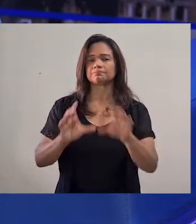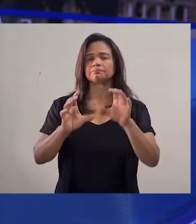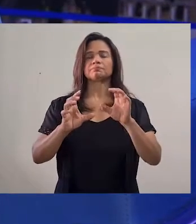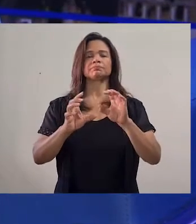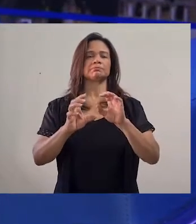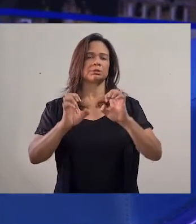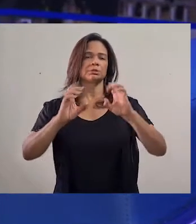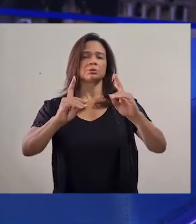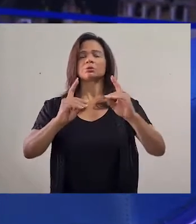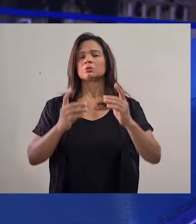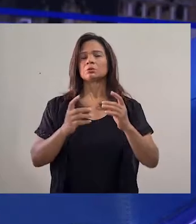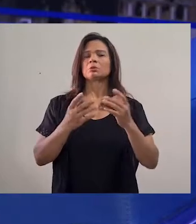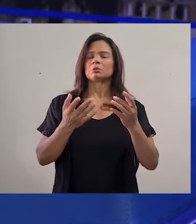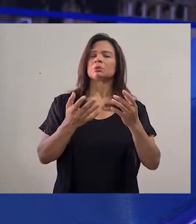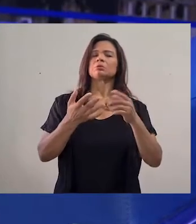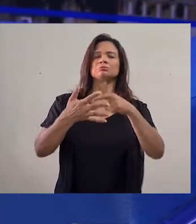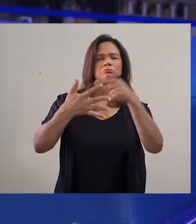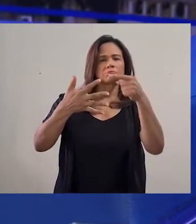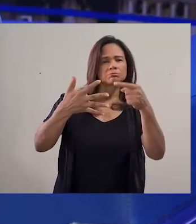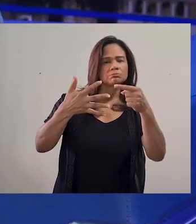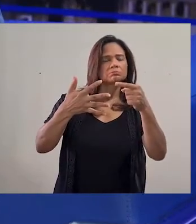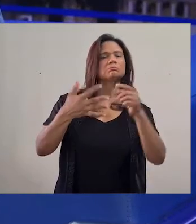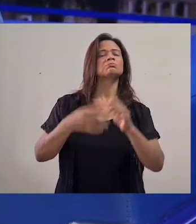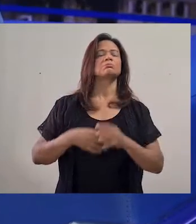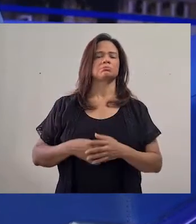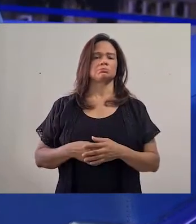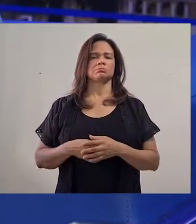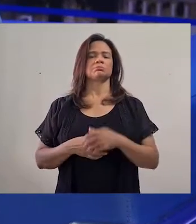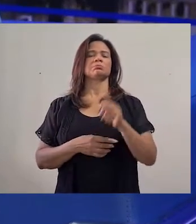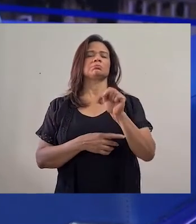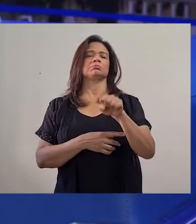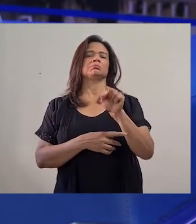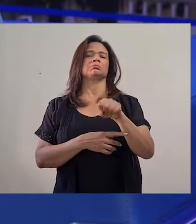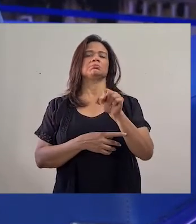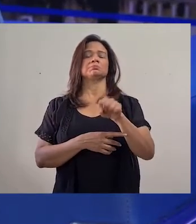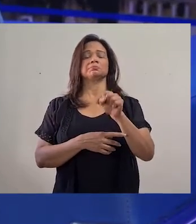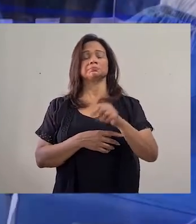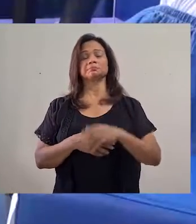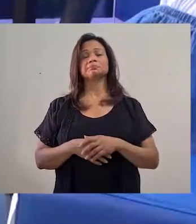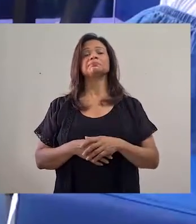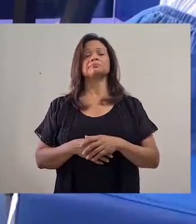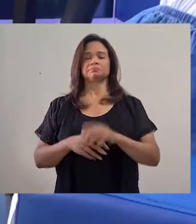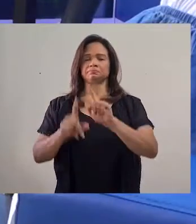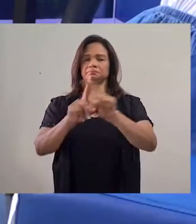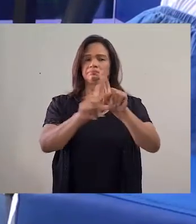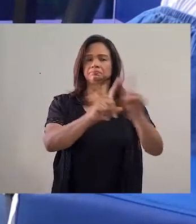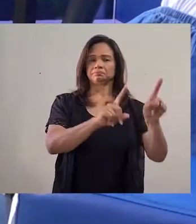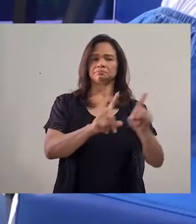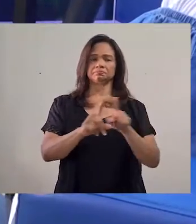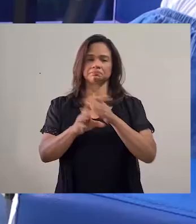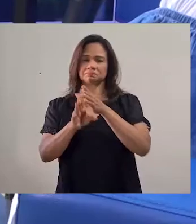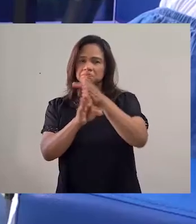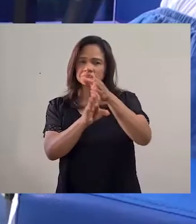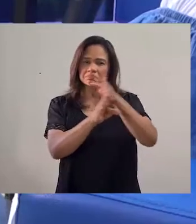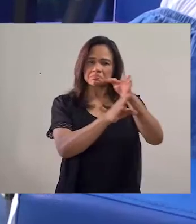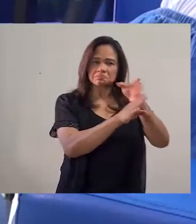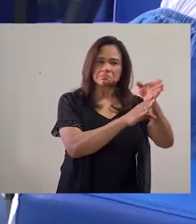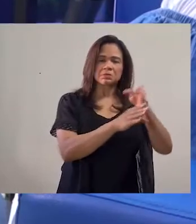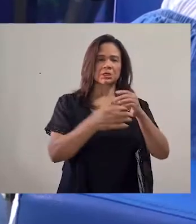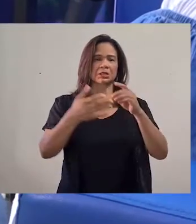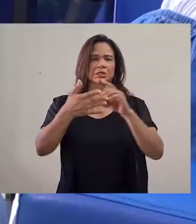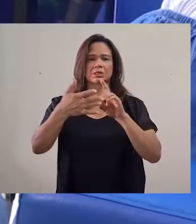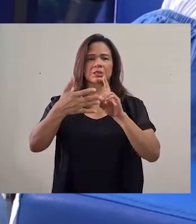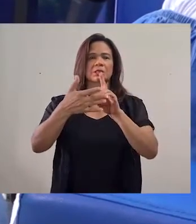activamente en la educación. Yo quiero que nos cuenten un poquito sobre esto. Sí, precisamente tenemos diferentes